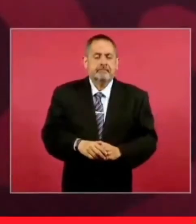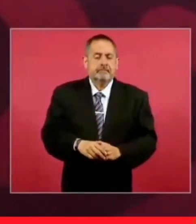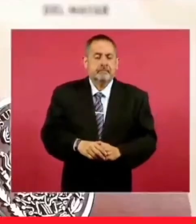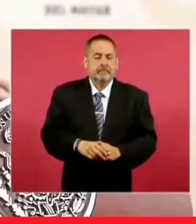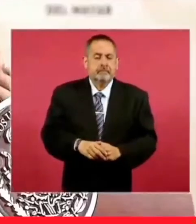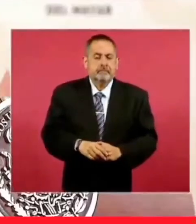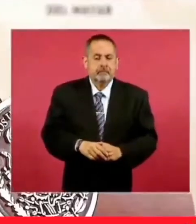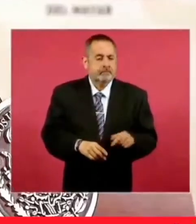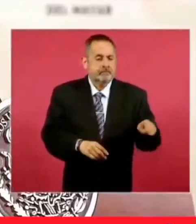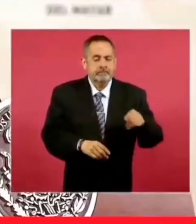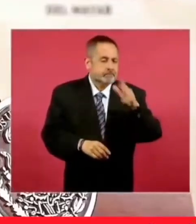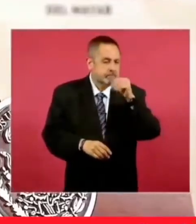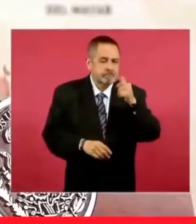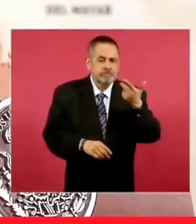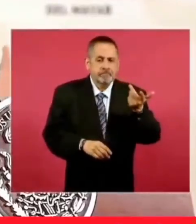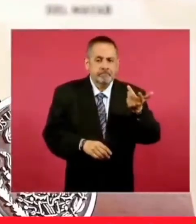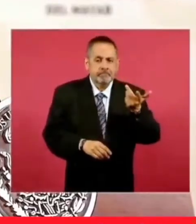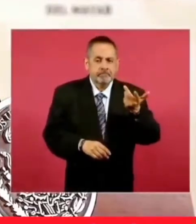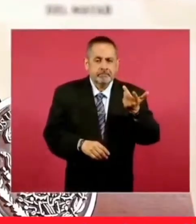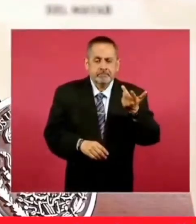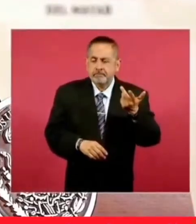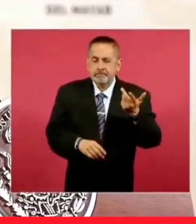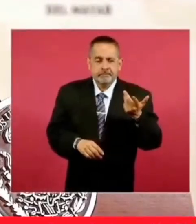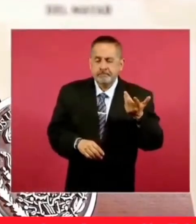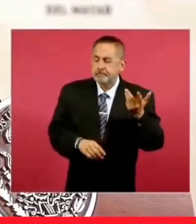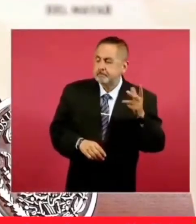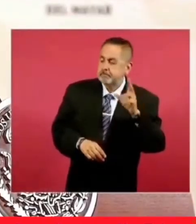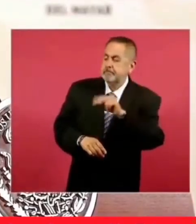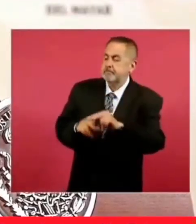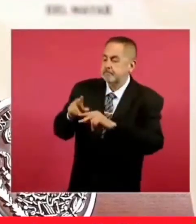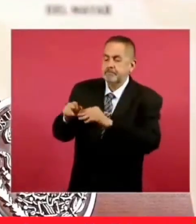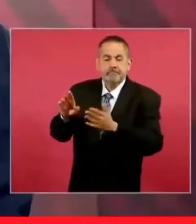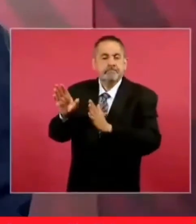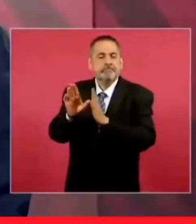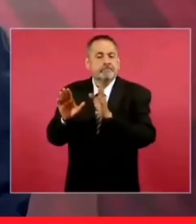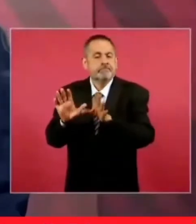para frenar todas las reformas constitucionales.